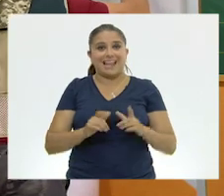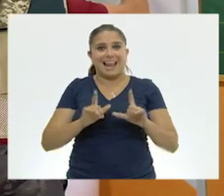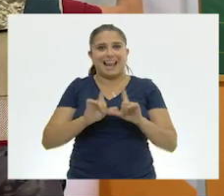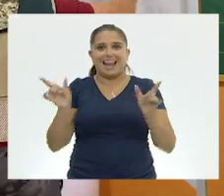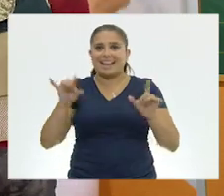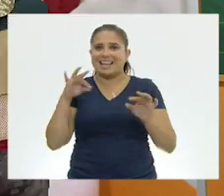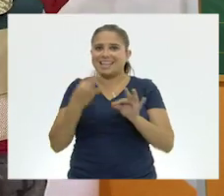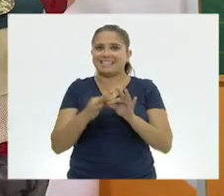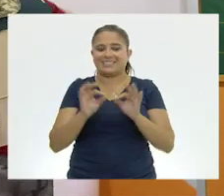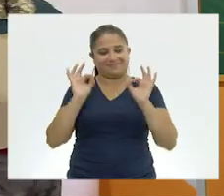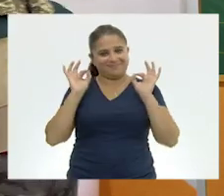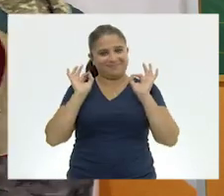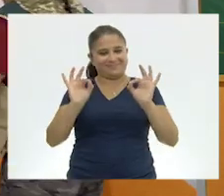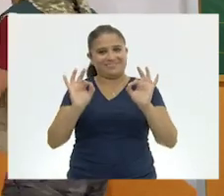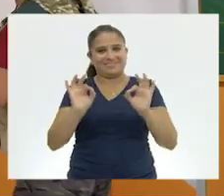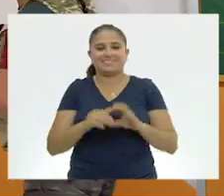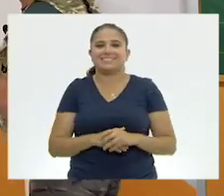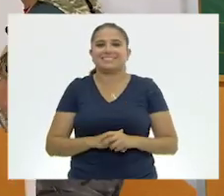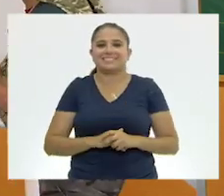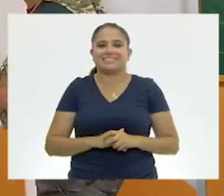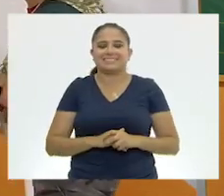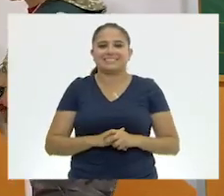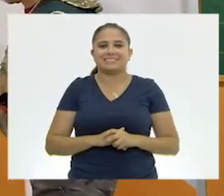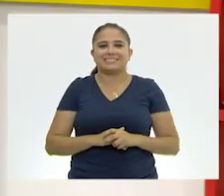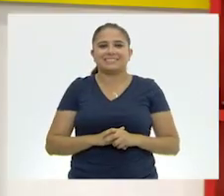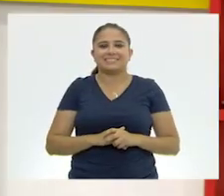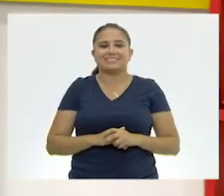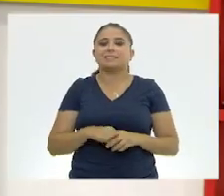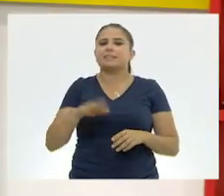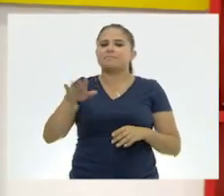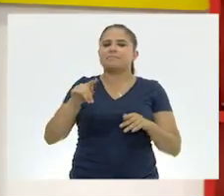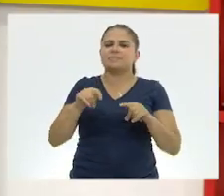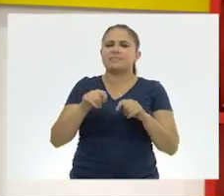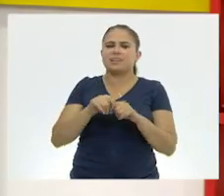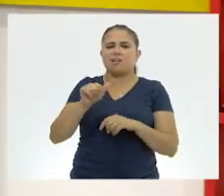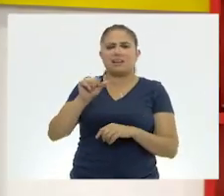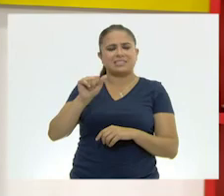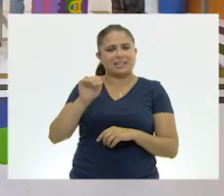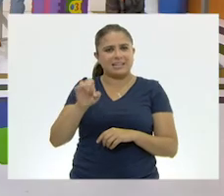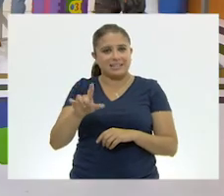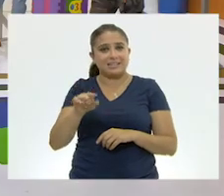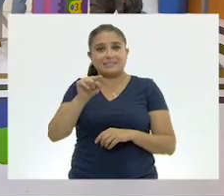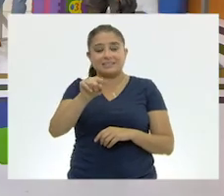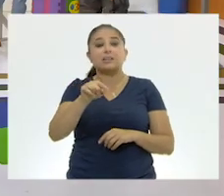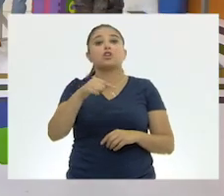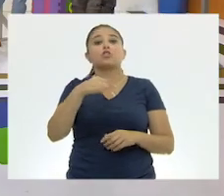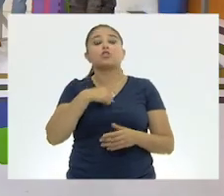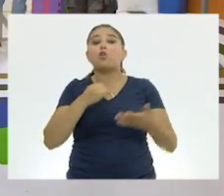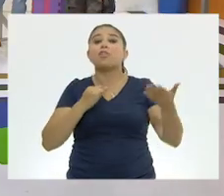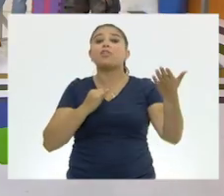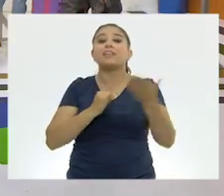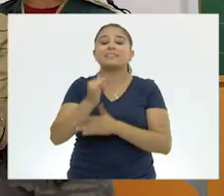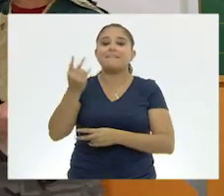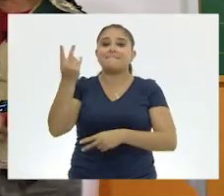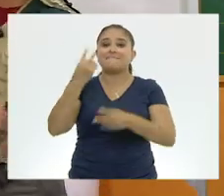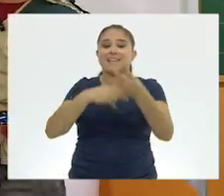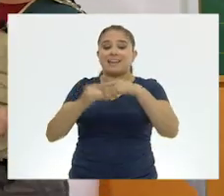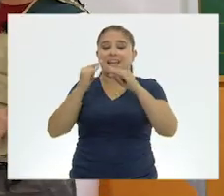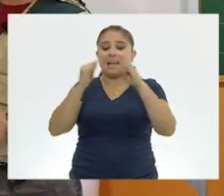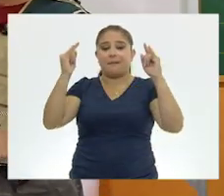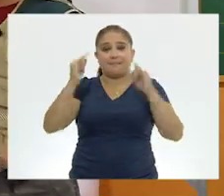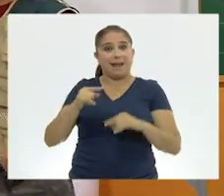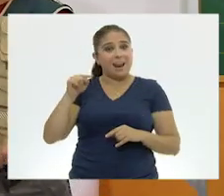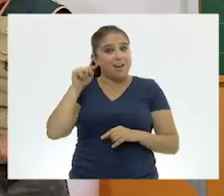¡Listo! ¡Perfecto! Tío Asael. Bueno, pues yo tomé la decisión de venir a acampar